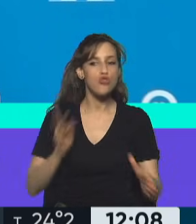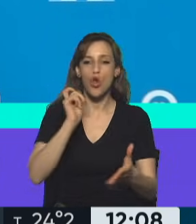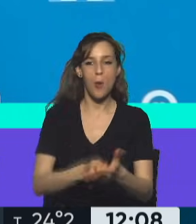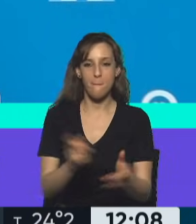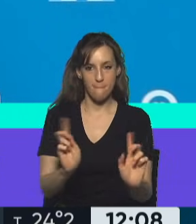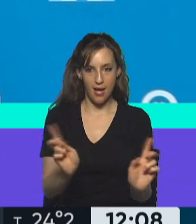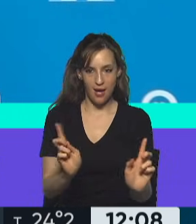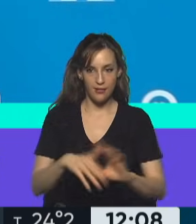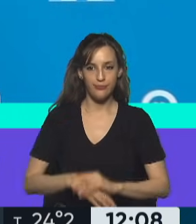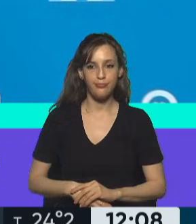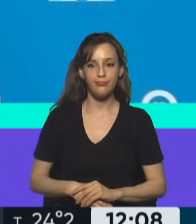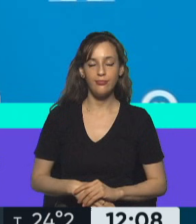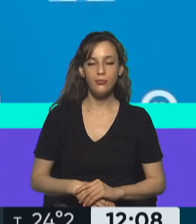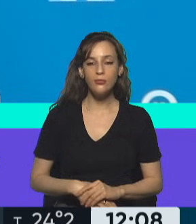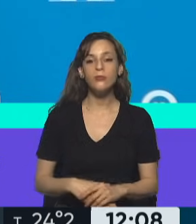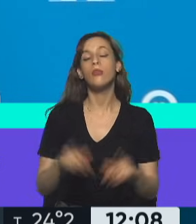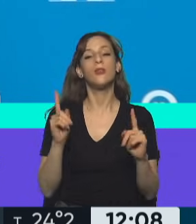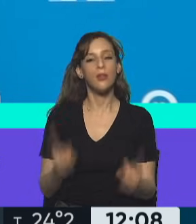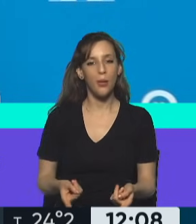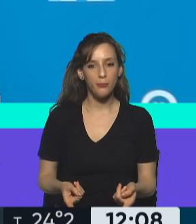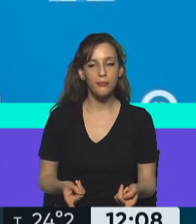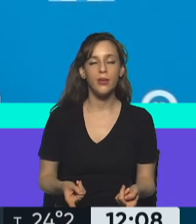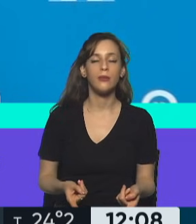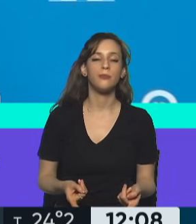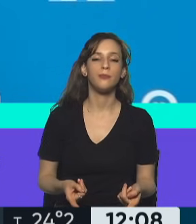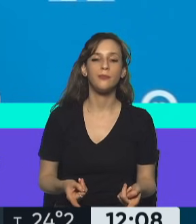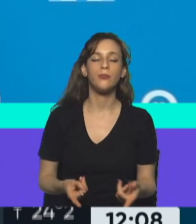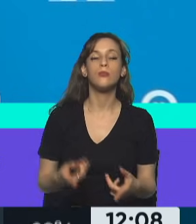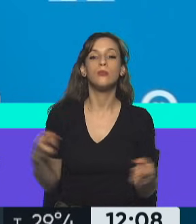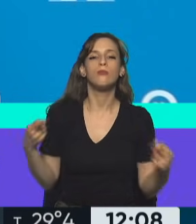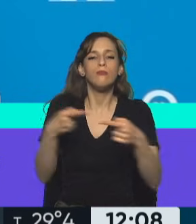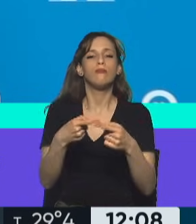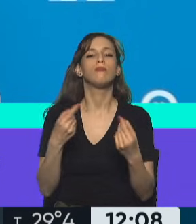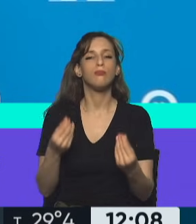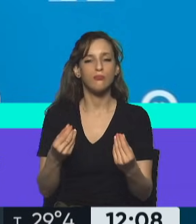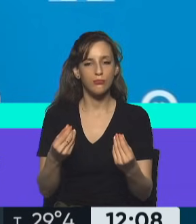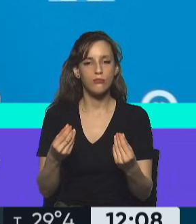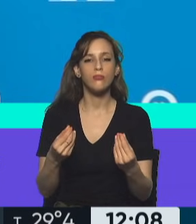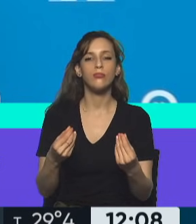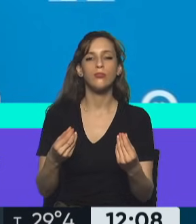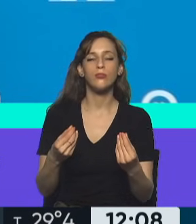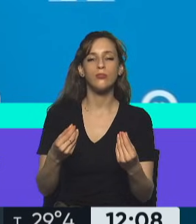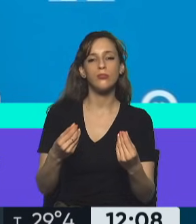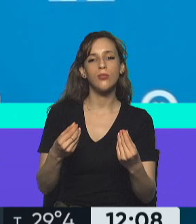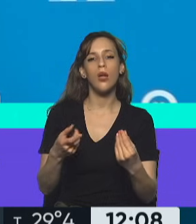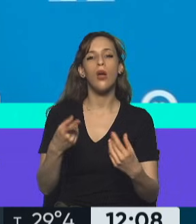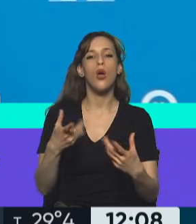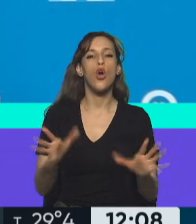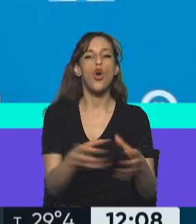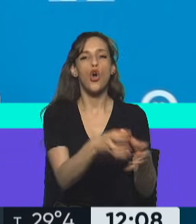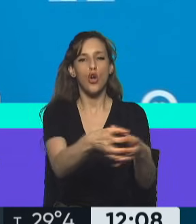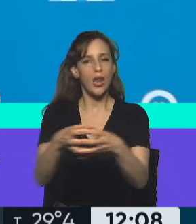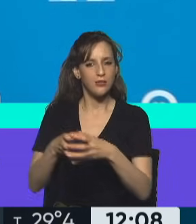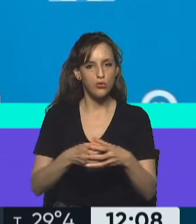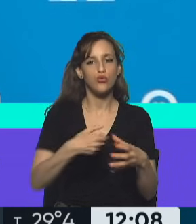formalizar lo que es la economía popular, también en el mismo sentido de formalizar el trabajo que se lleva adelante en las diferentes organizaciones sociales y a